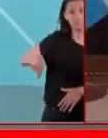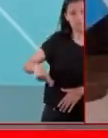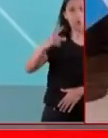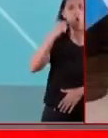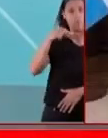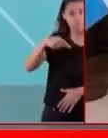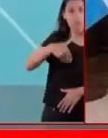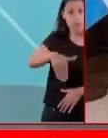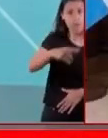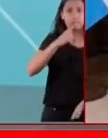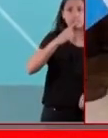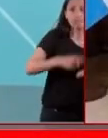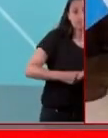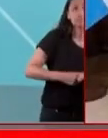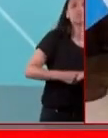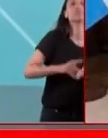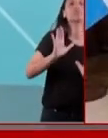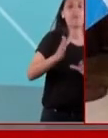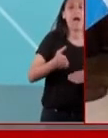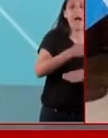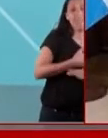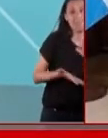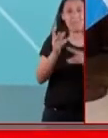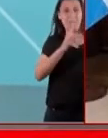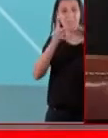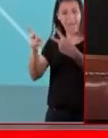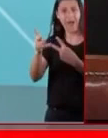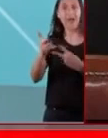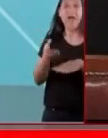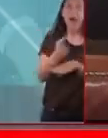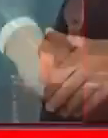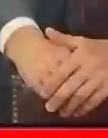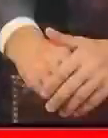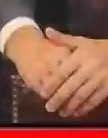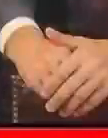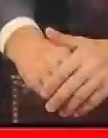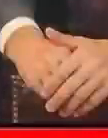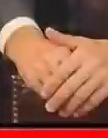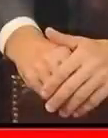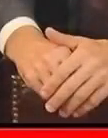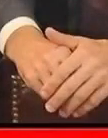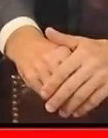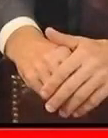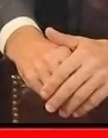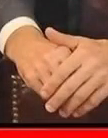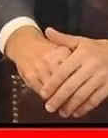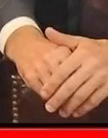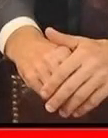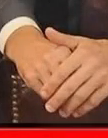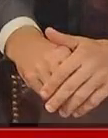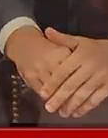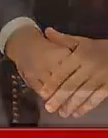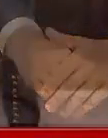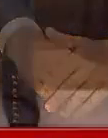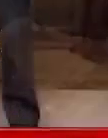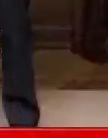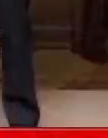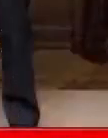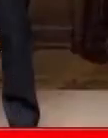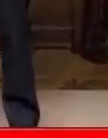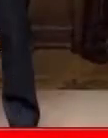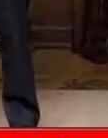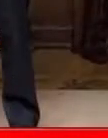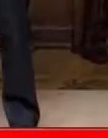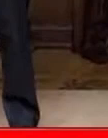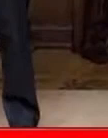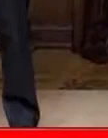el kirchnerismo. Elecciones suspendidas. Esto es lo novedoso. No tenemos precedente de elecciones suspendidas de aquí al domingo. Bueno, por